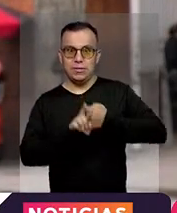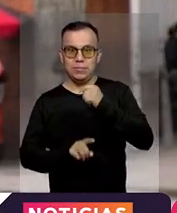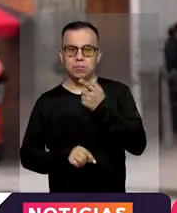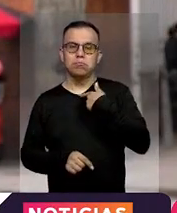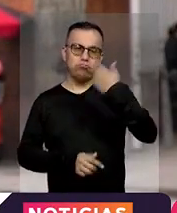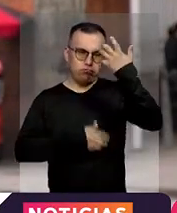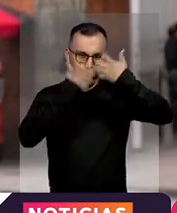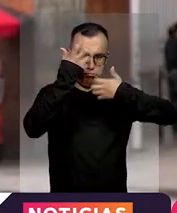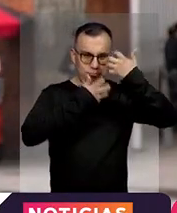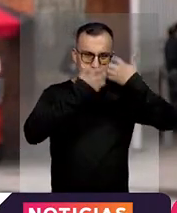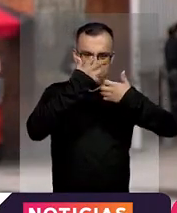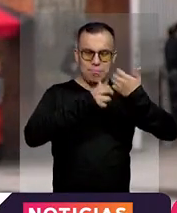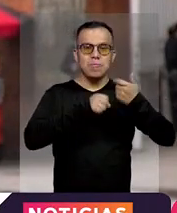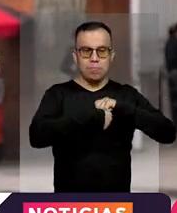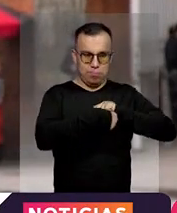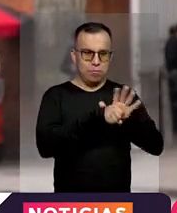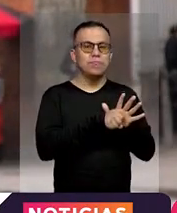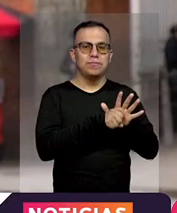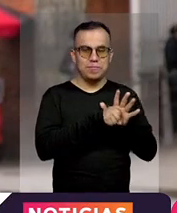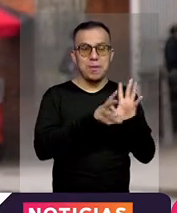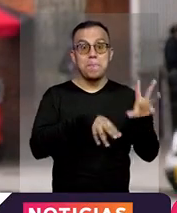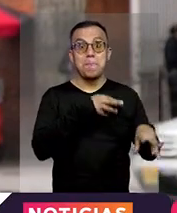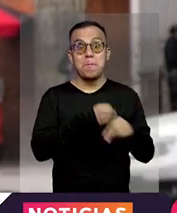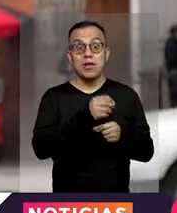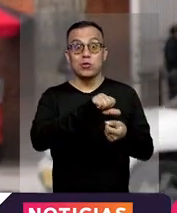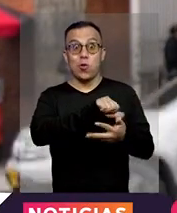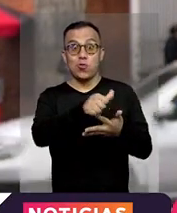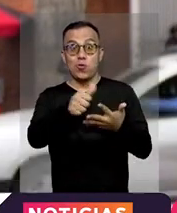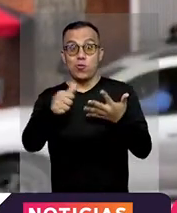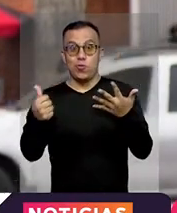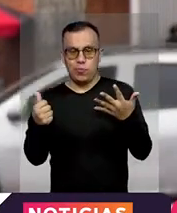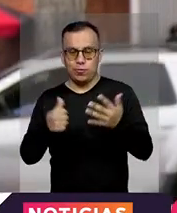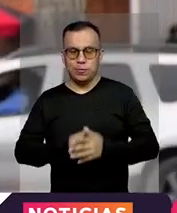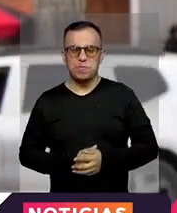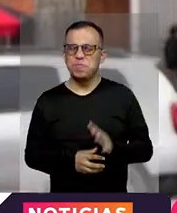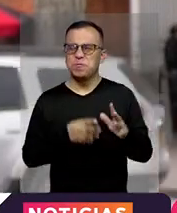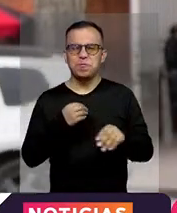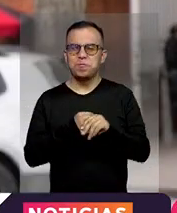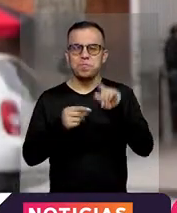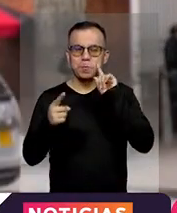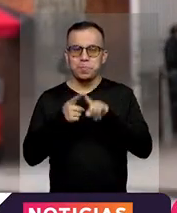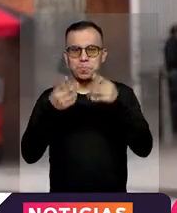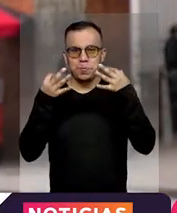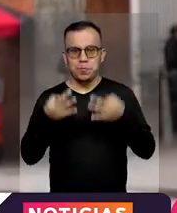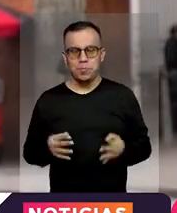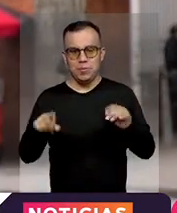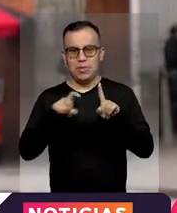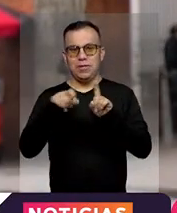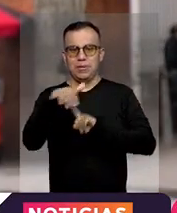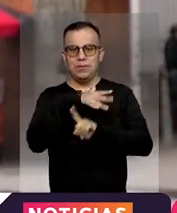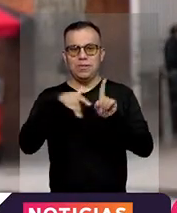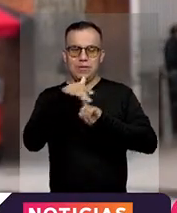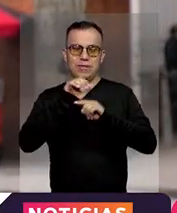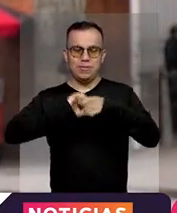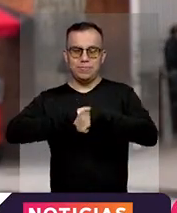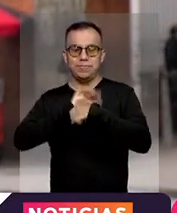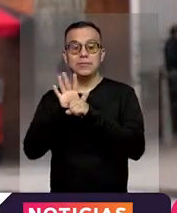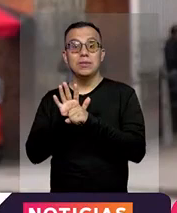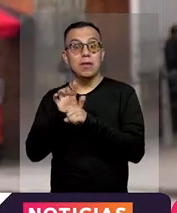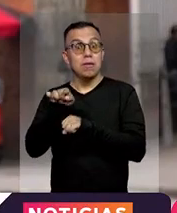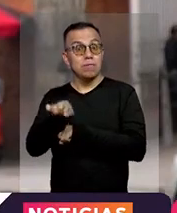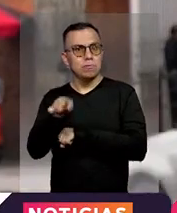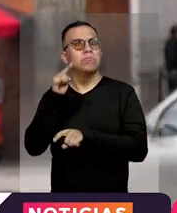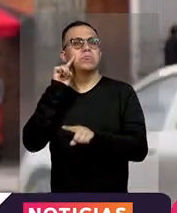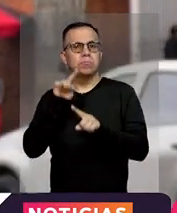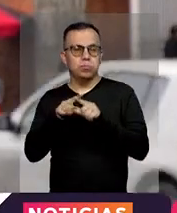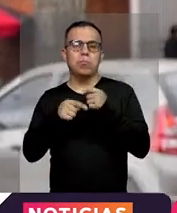de exámenes relacionados con el COVID-19 como de otras enfermedades. Específicamente en torno al coronavirus, se puede decir